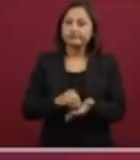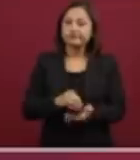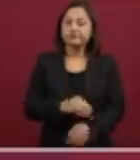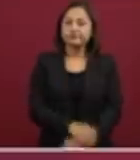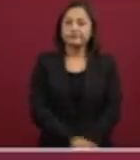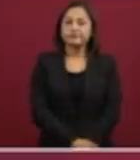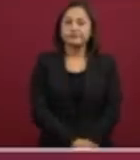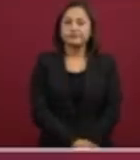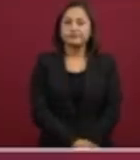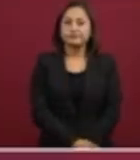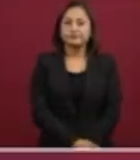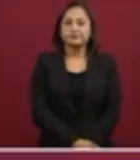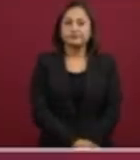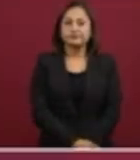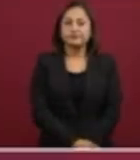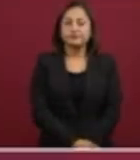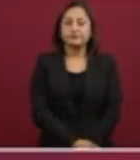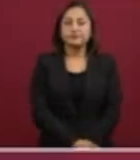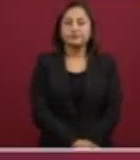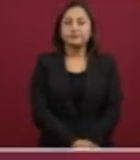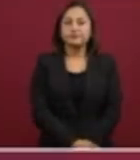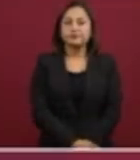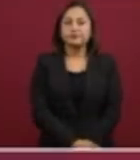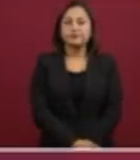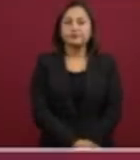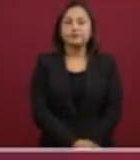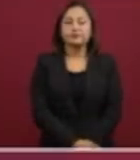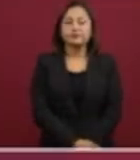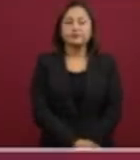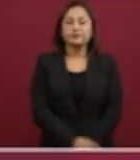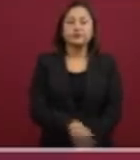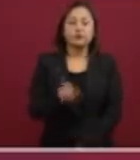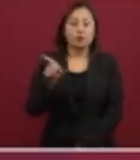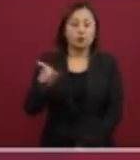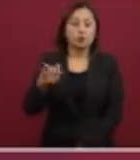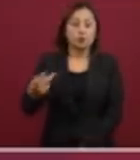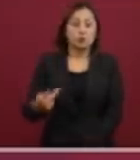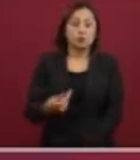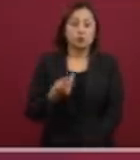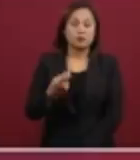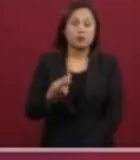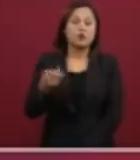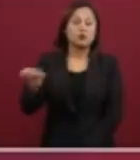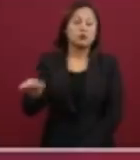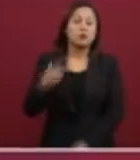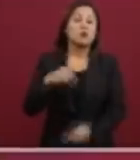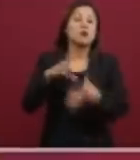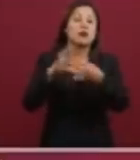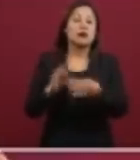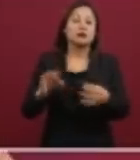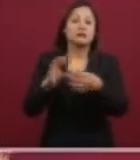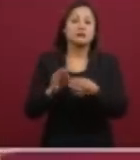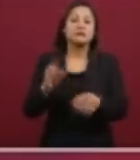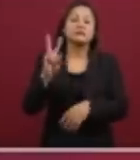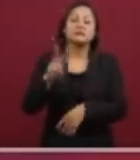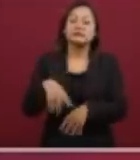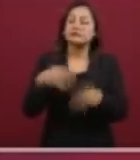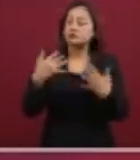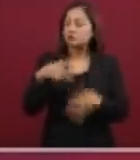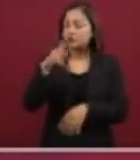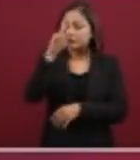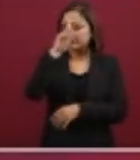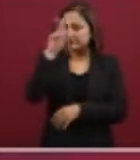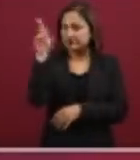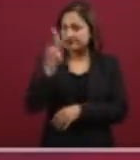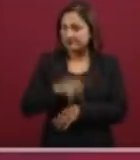Que, como tú lo planteas, es de lo peor, porque cuando ya